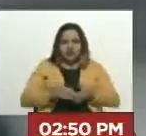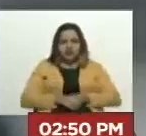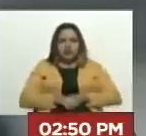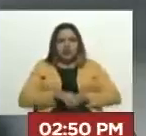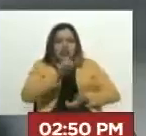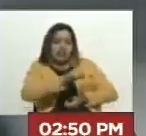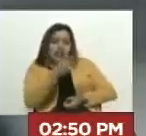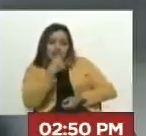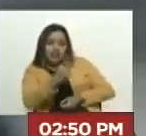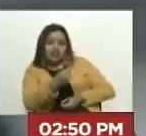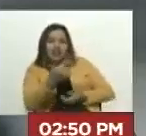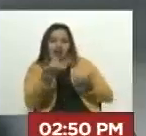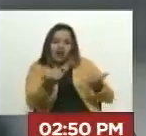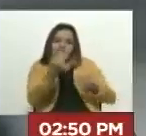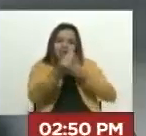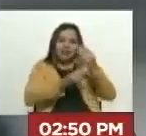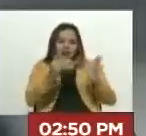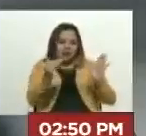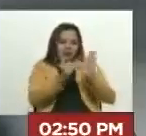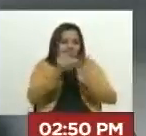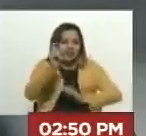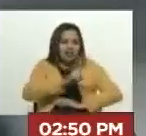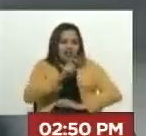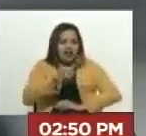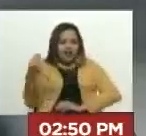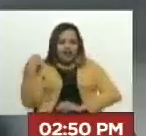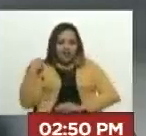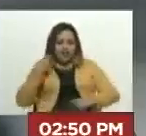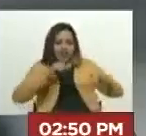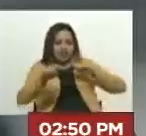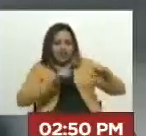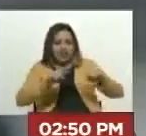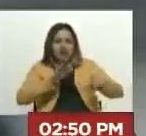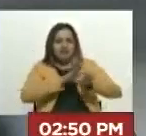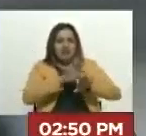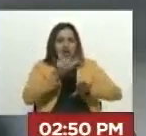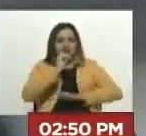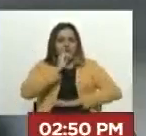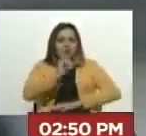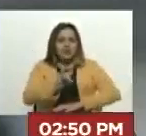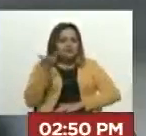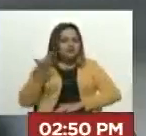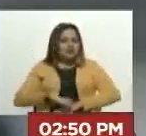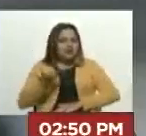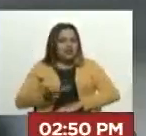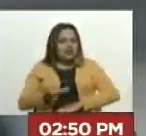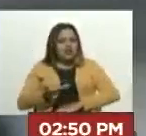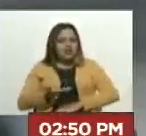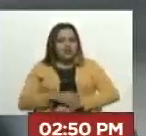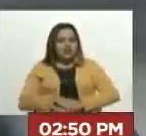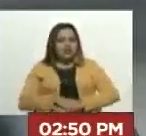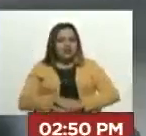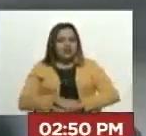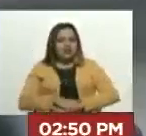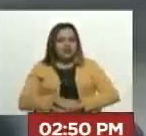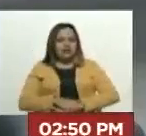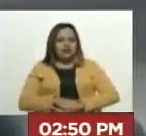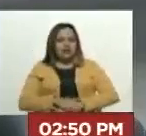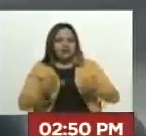Te dije, Ramón, nos corresponde hacer una pausa necesaria indicada por nuestro coordinador, pues tenemos información importante que tiene que ver con